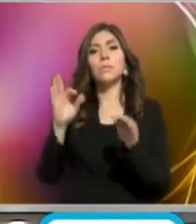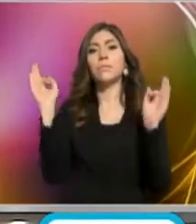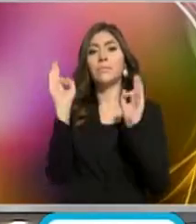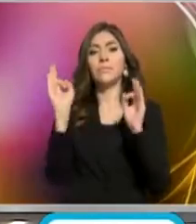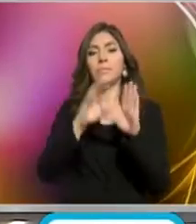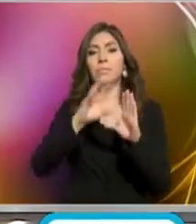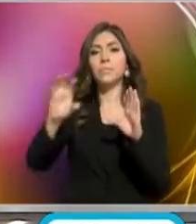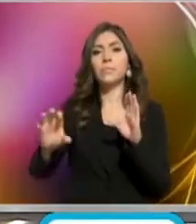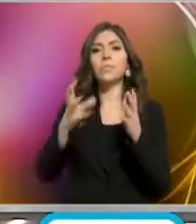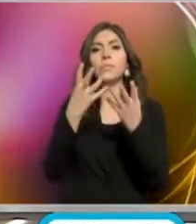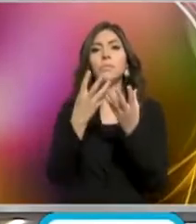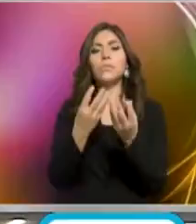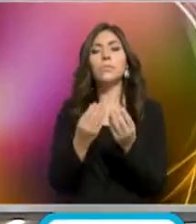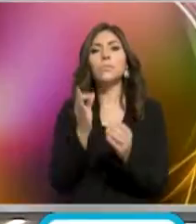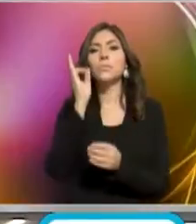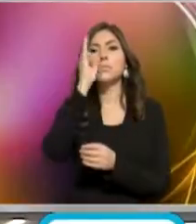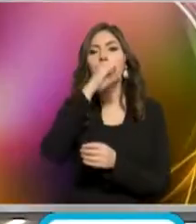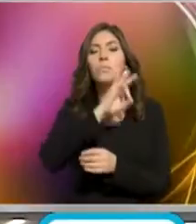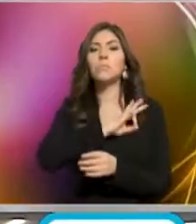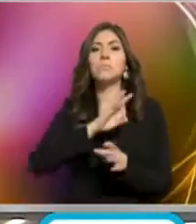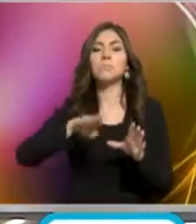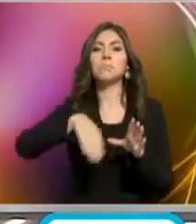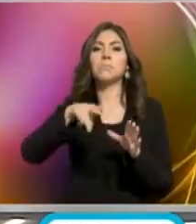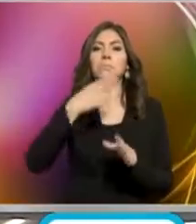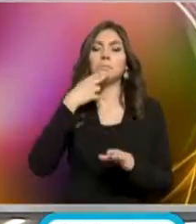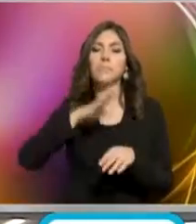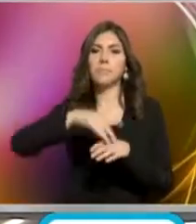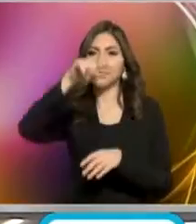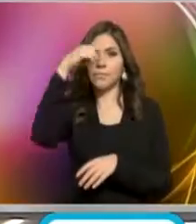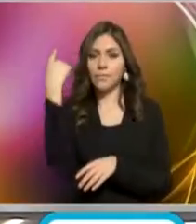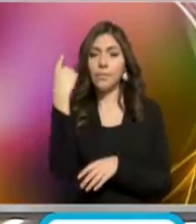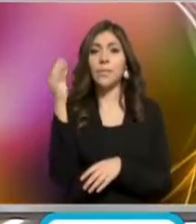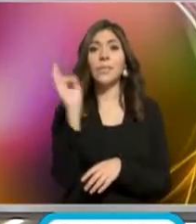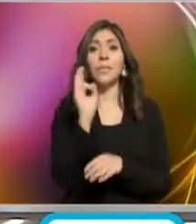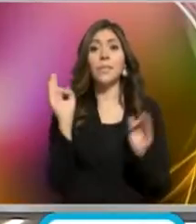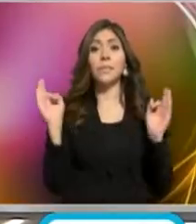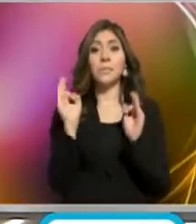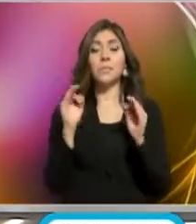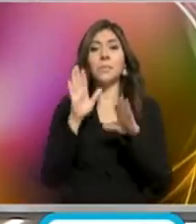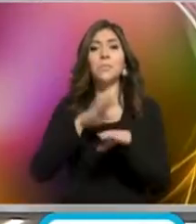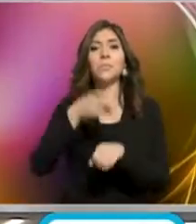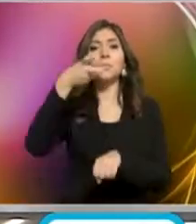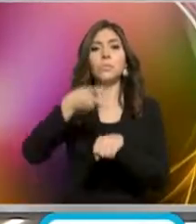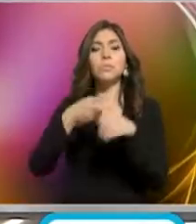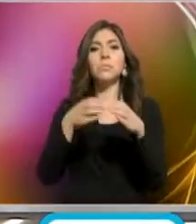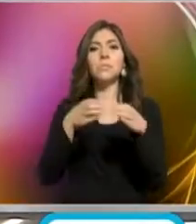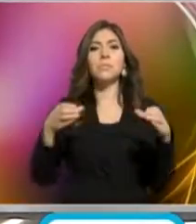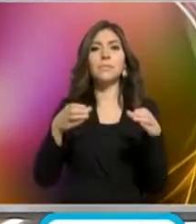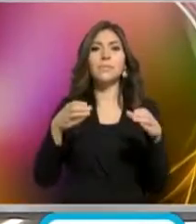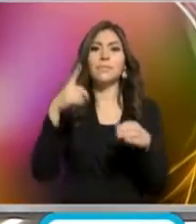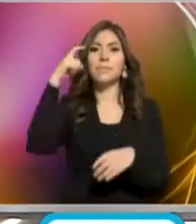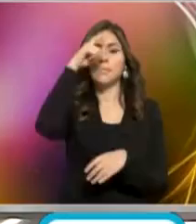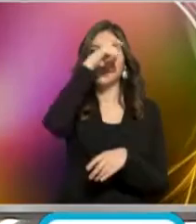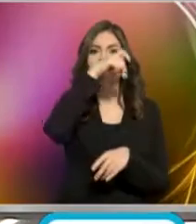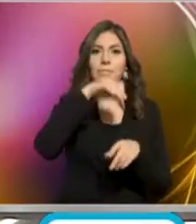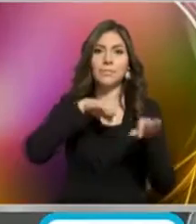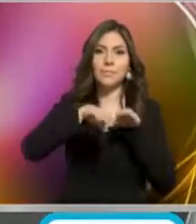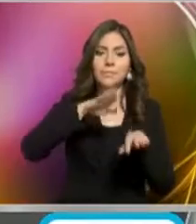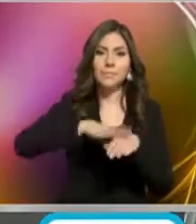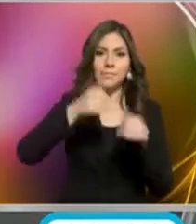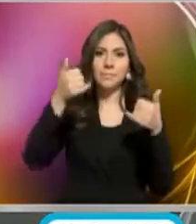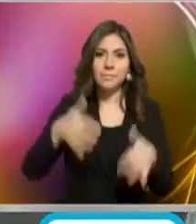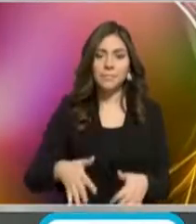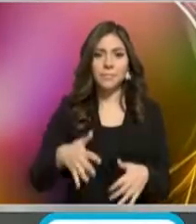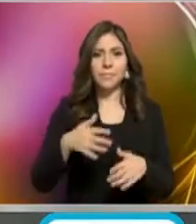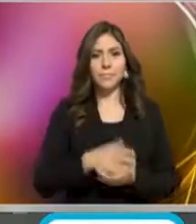esté mucho más suavecito y mucho más manejable, ¿no? Ok. ¿Sí? Si no, si está frío, lo van a estar ahí batallando con él, ¿no? Va a ser Sí. un rollote. Para